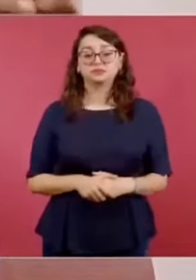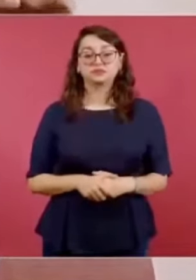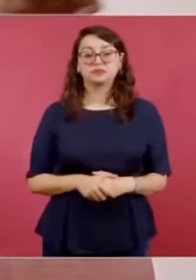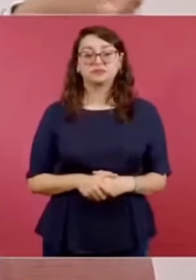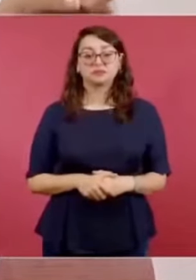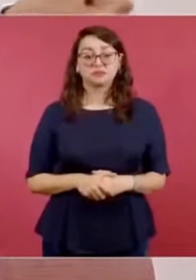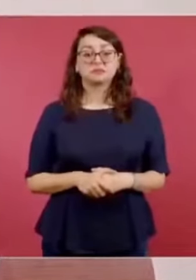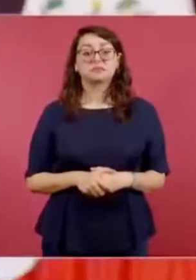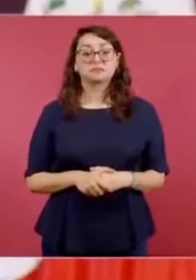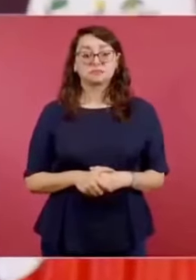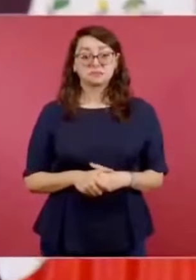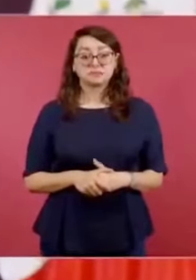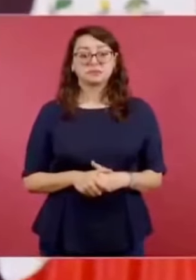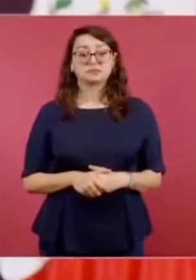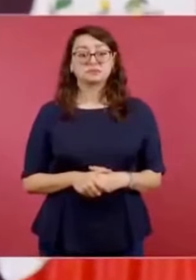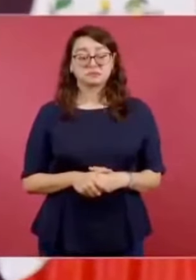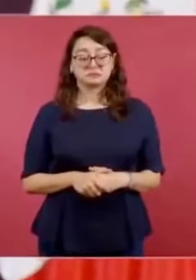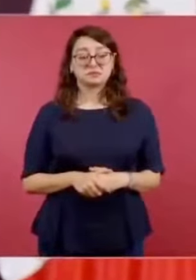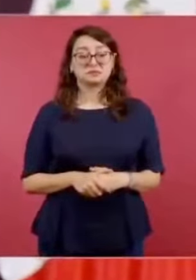es